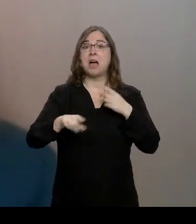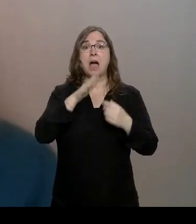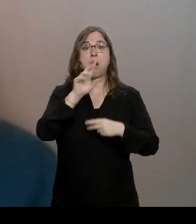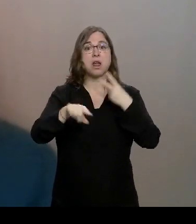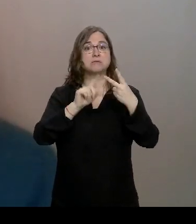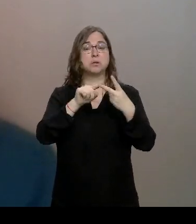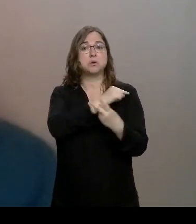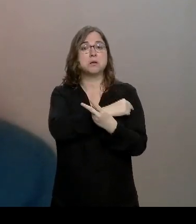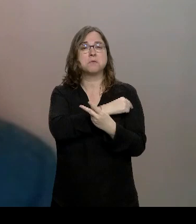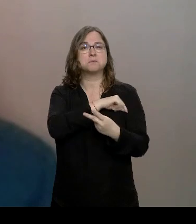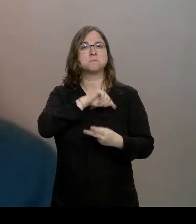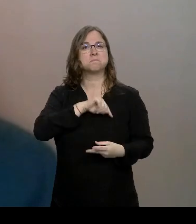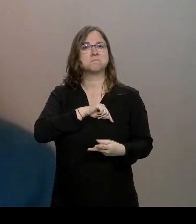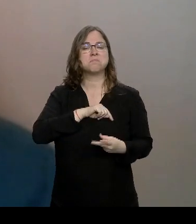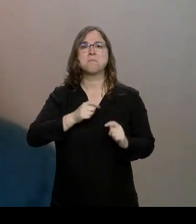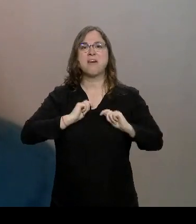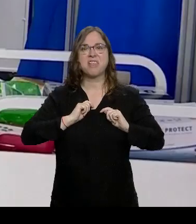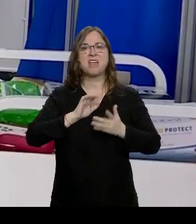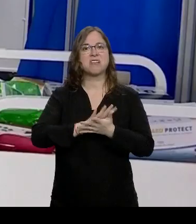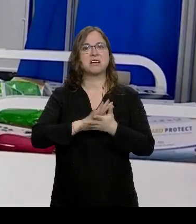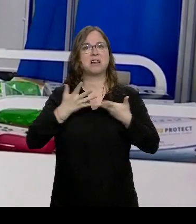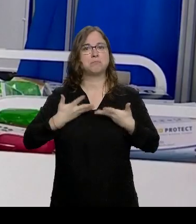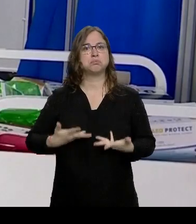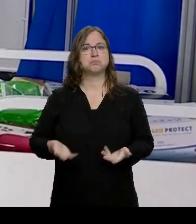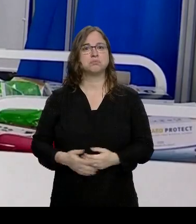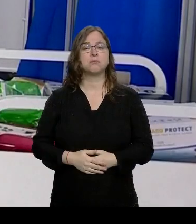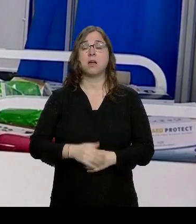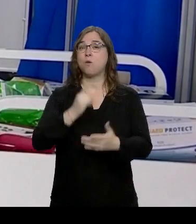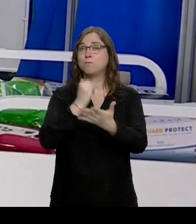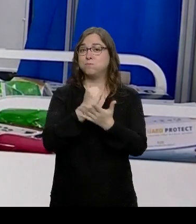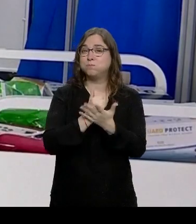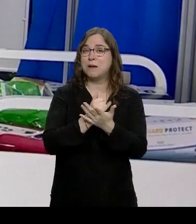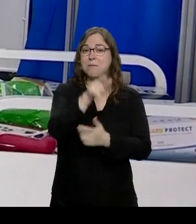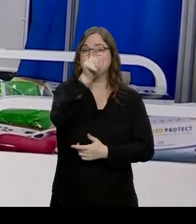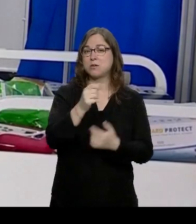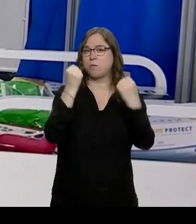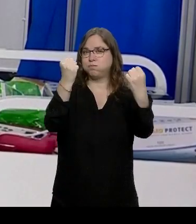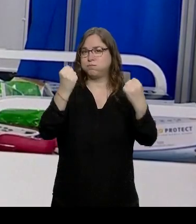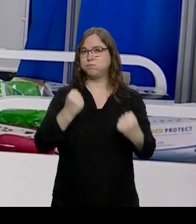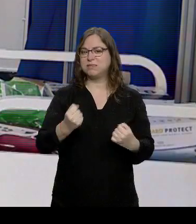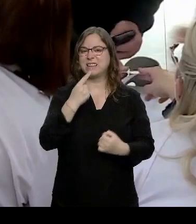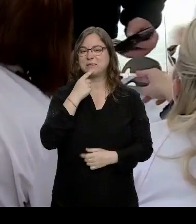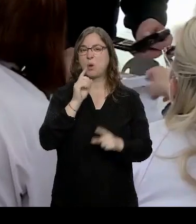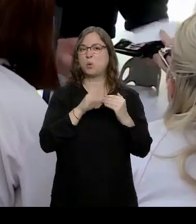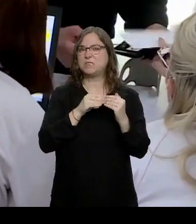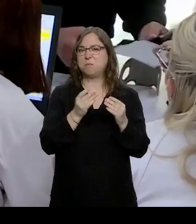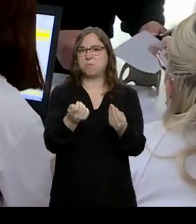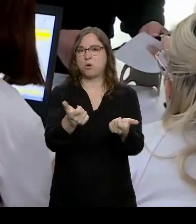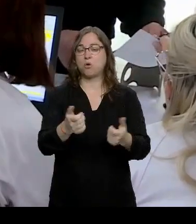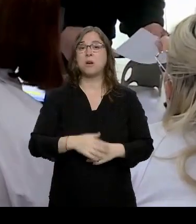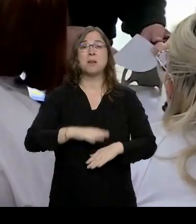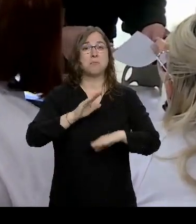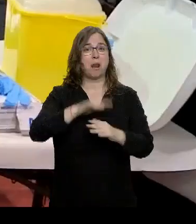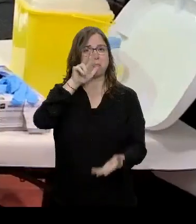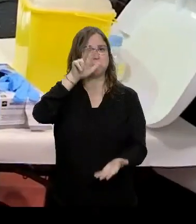con esta segunda como que me ha dado más tranquilidad. Un ensayo que para algunos expertos es poco útil. Para validarlo